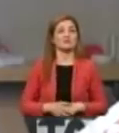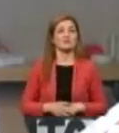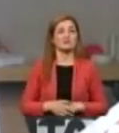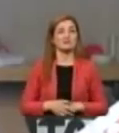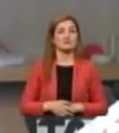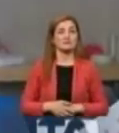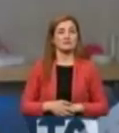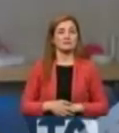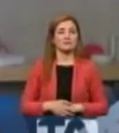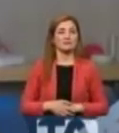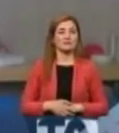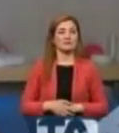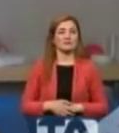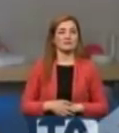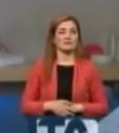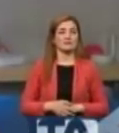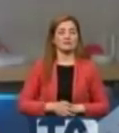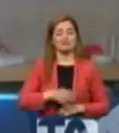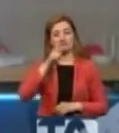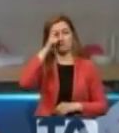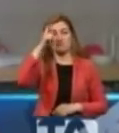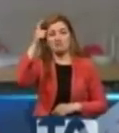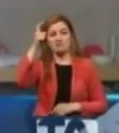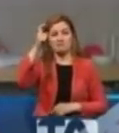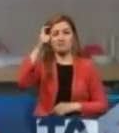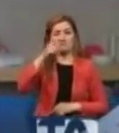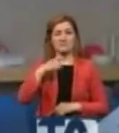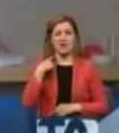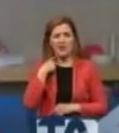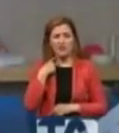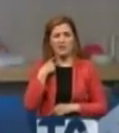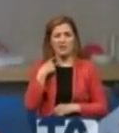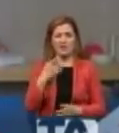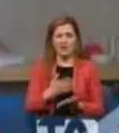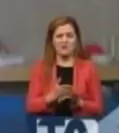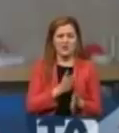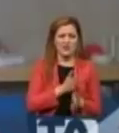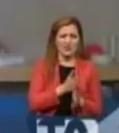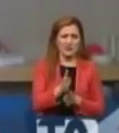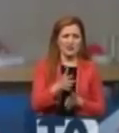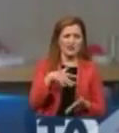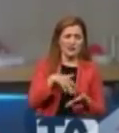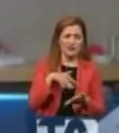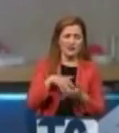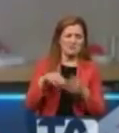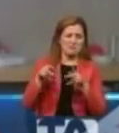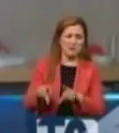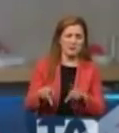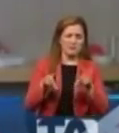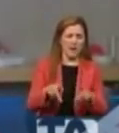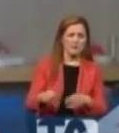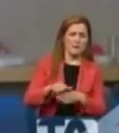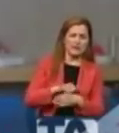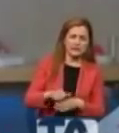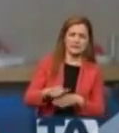termine este sueño es un poco feo, ¿no? Porque tú te especializas, te buscas la manera de llegar a ese punto, porque necesitas un